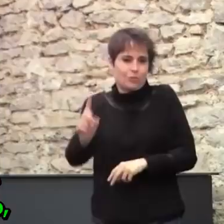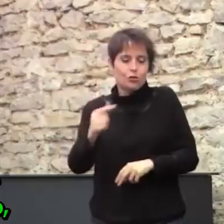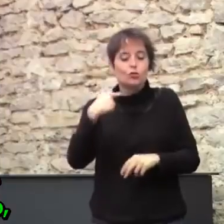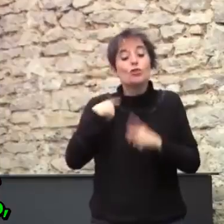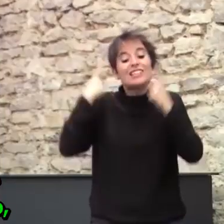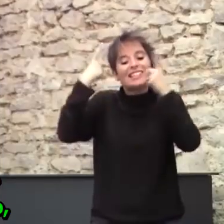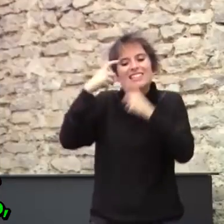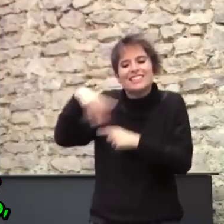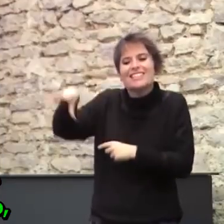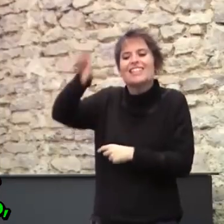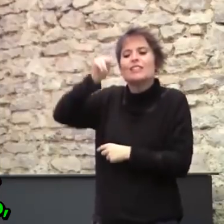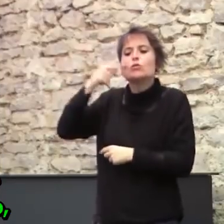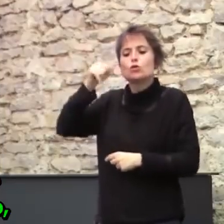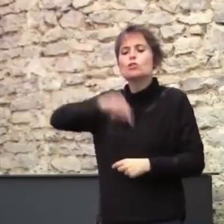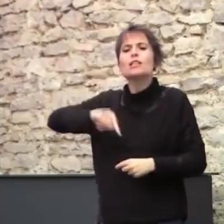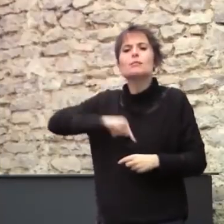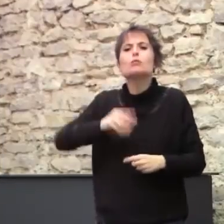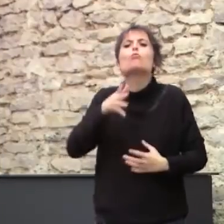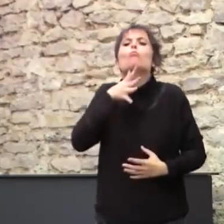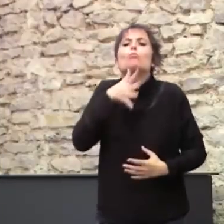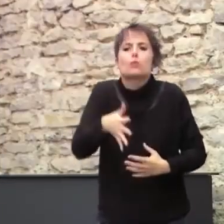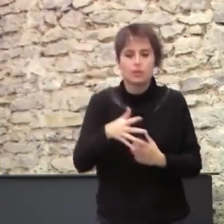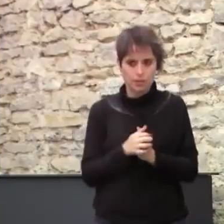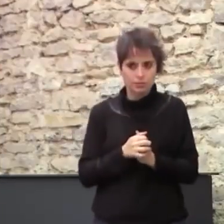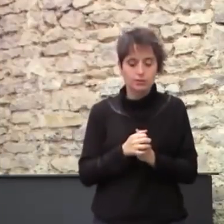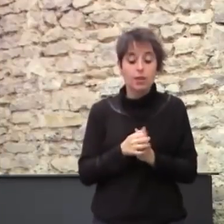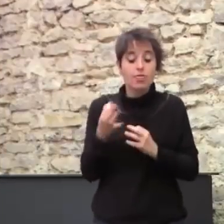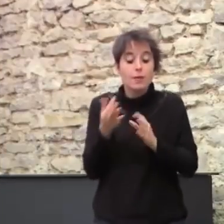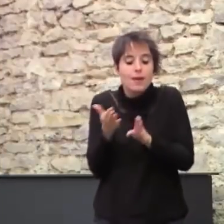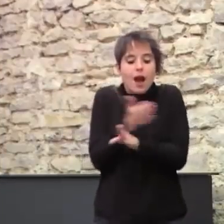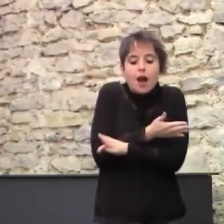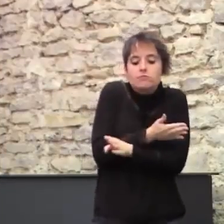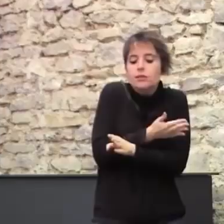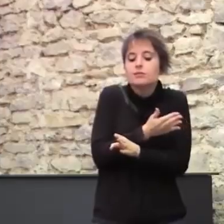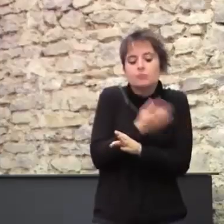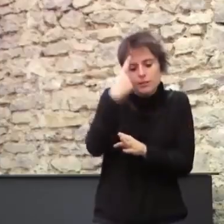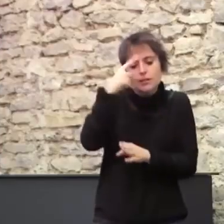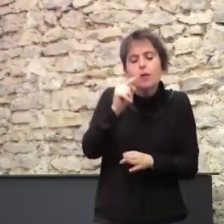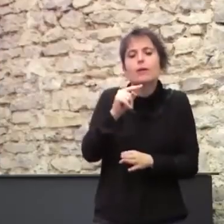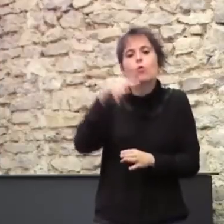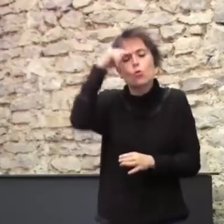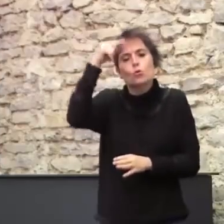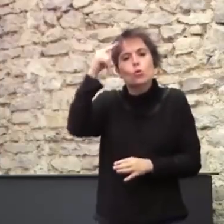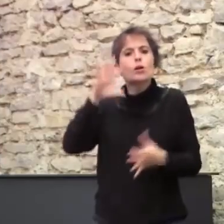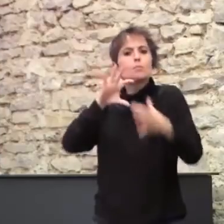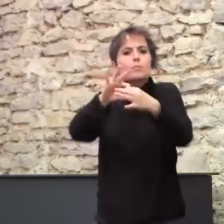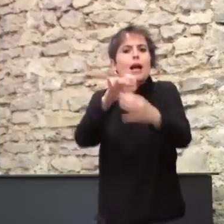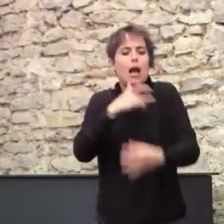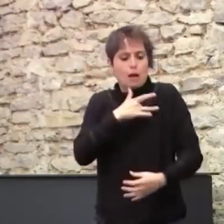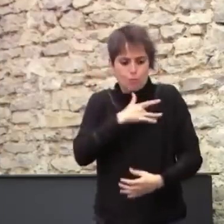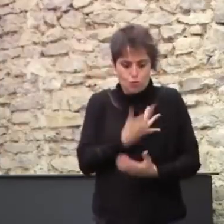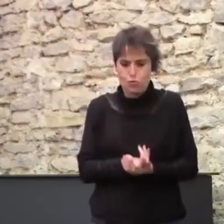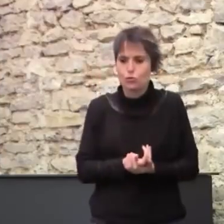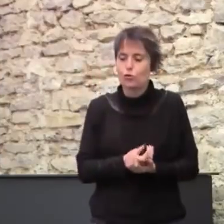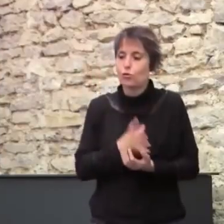intentar entender por qué siento las cosas que siento, entendiendo que formo parte de la cultura amorosa, ¿no? Muchas veces, por ejemplo,